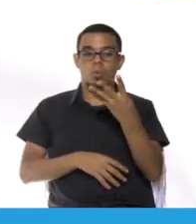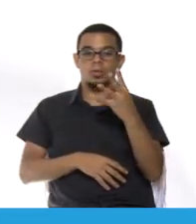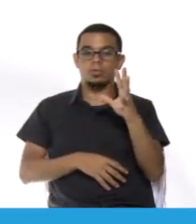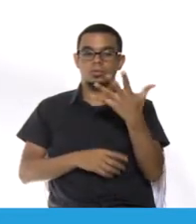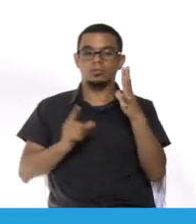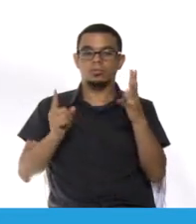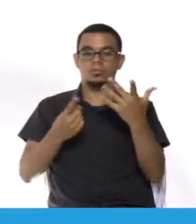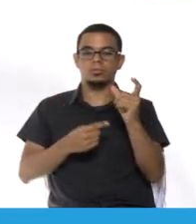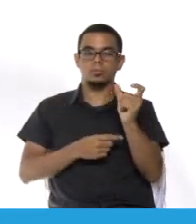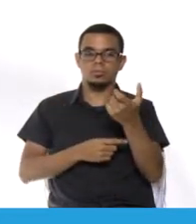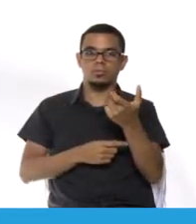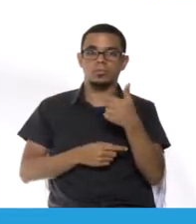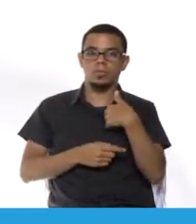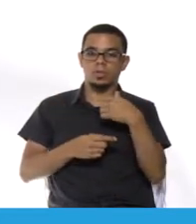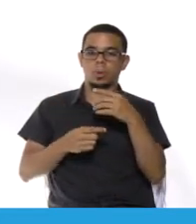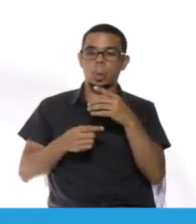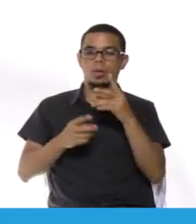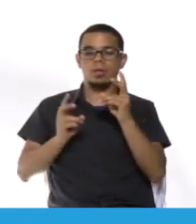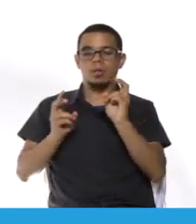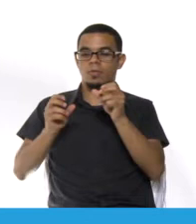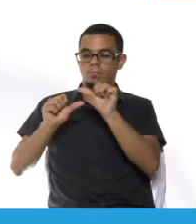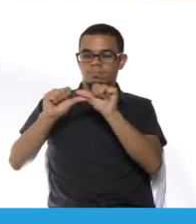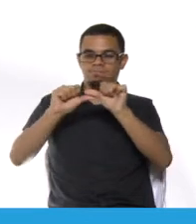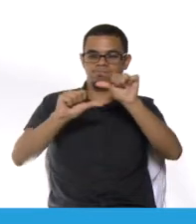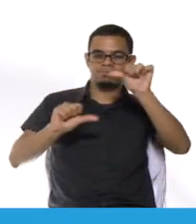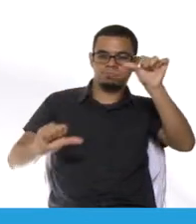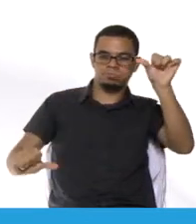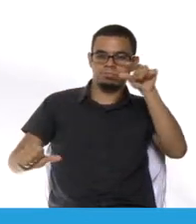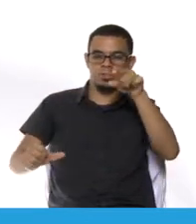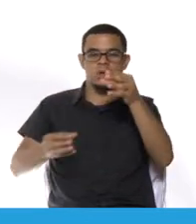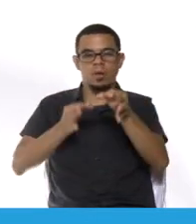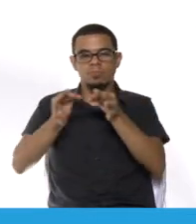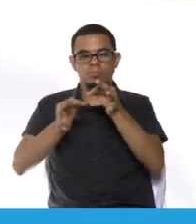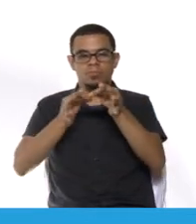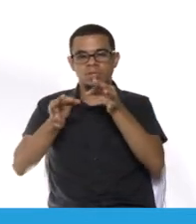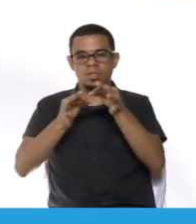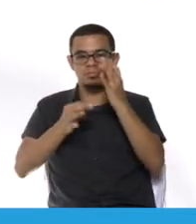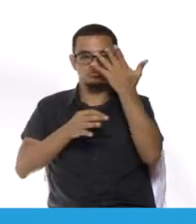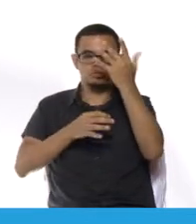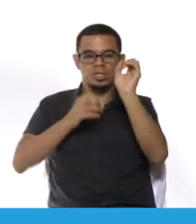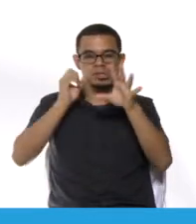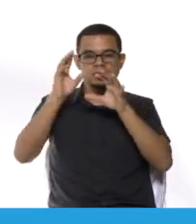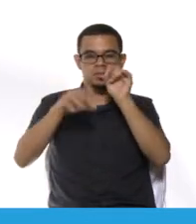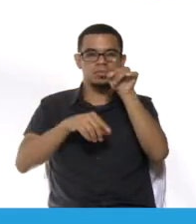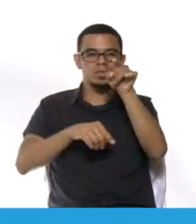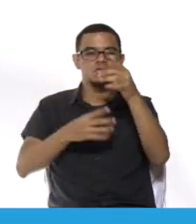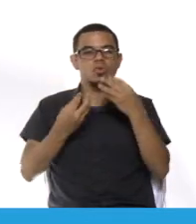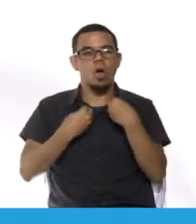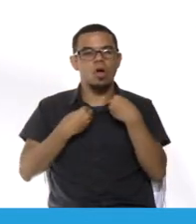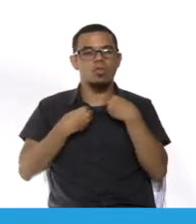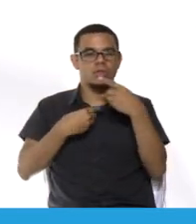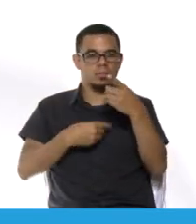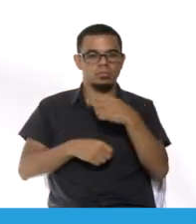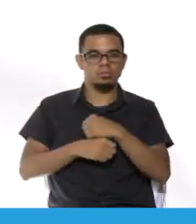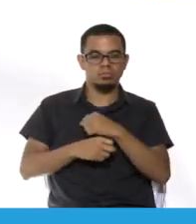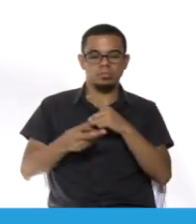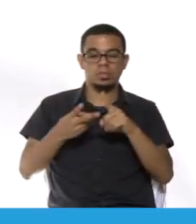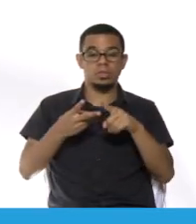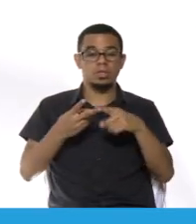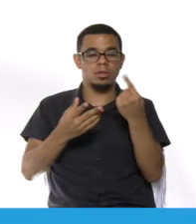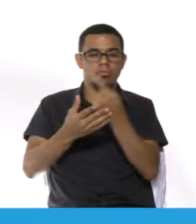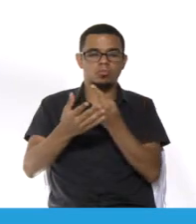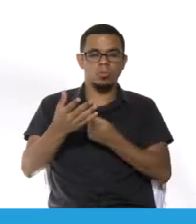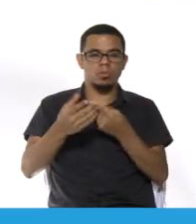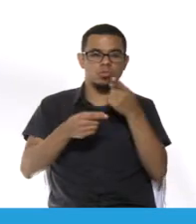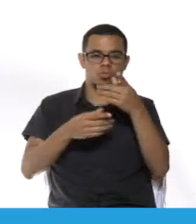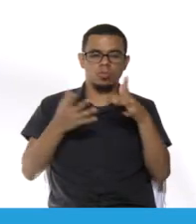Elabora un texto en el que informes cómo se realiza la celebración de carnavales en tu región.